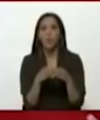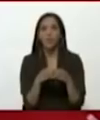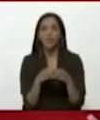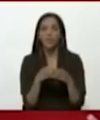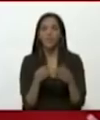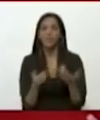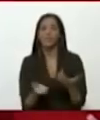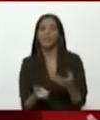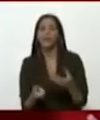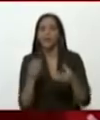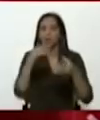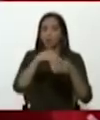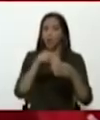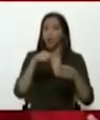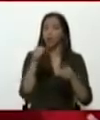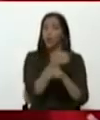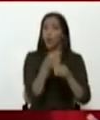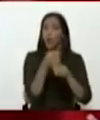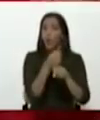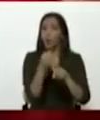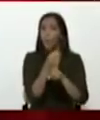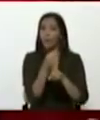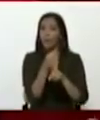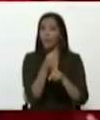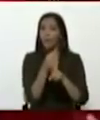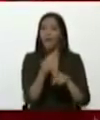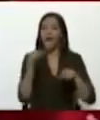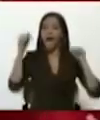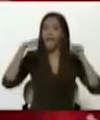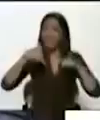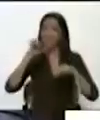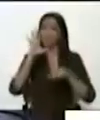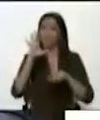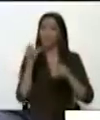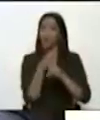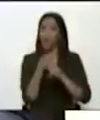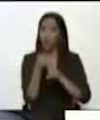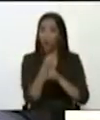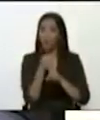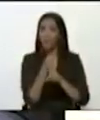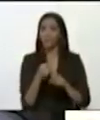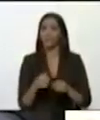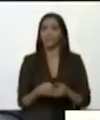golpe. Pero porque es que aquí hay como cinco golpes. Eso te iba a decir yo.